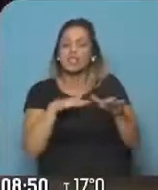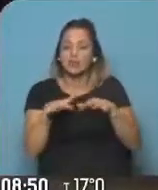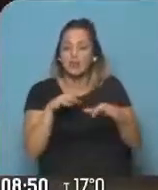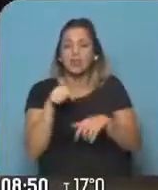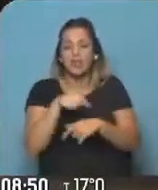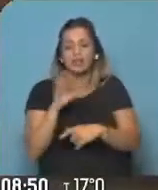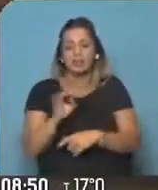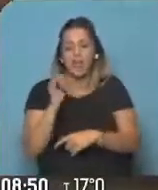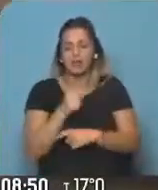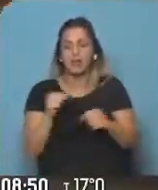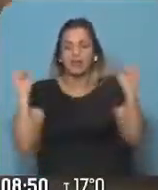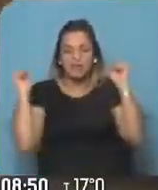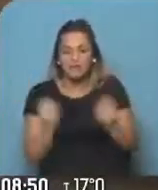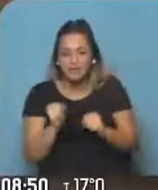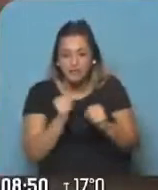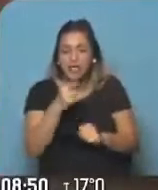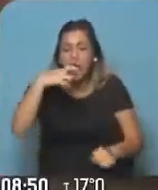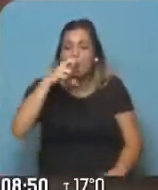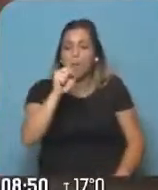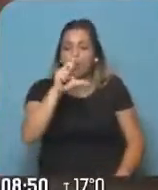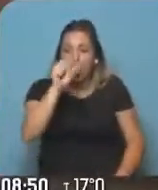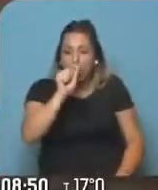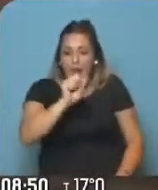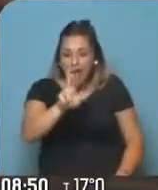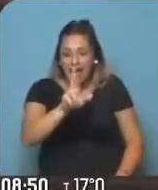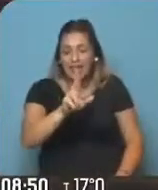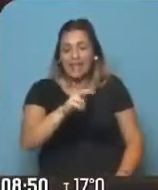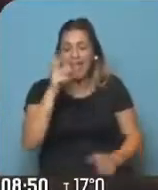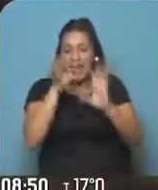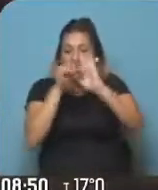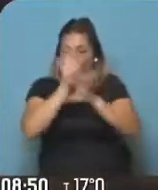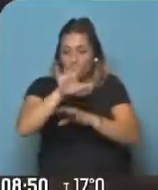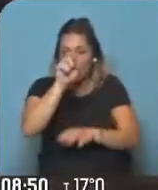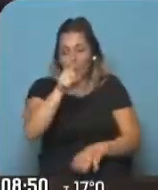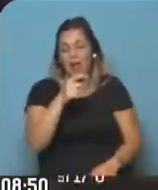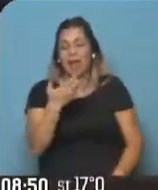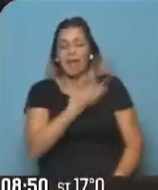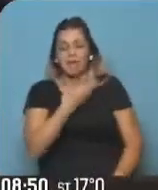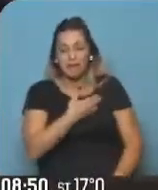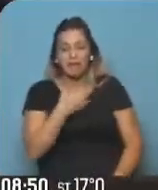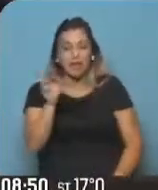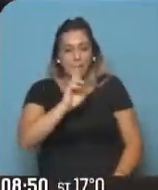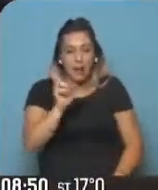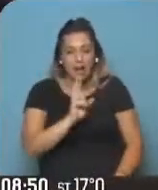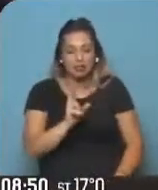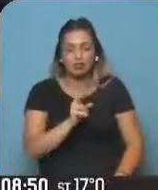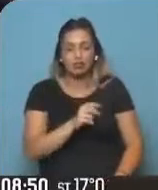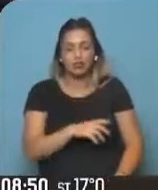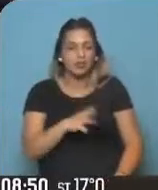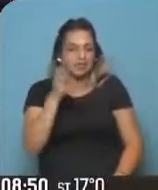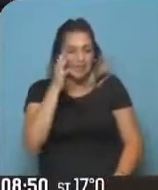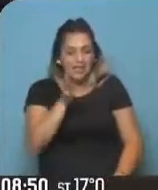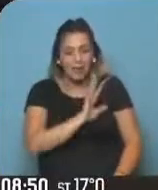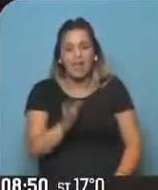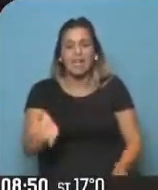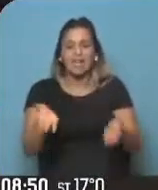frío polar insólita en europa en el mes de febrero y principio de marzo la ola de calor que hizo batir más